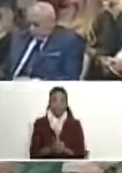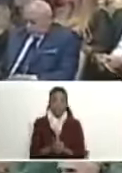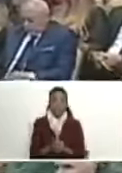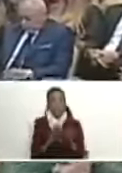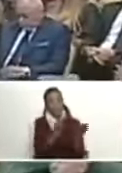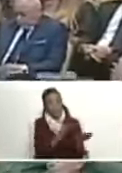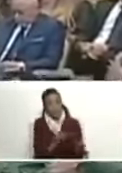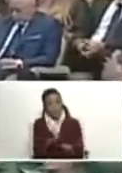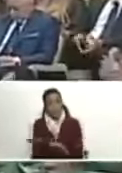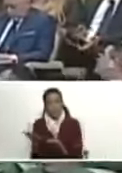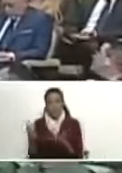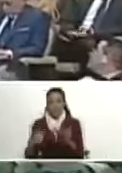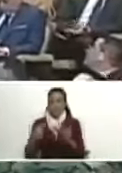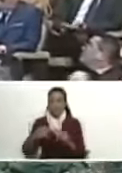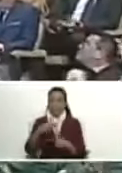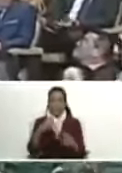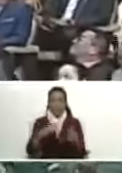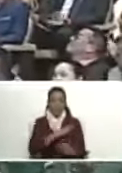bienvenidos.